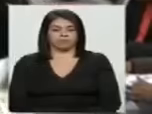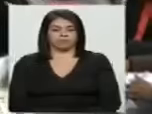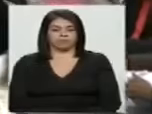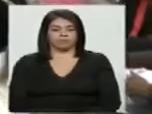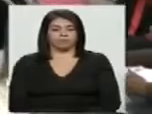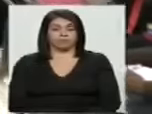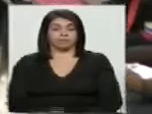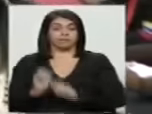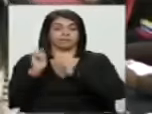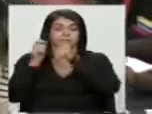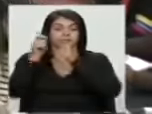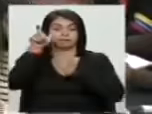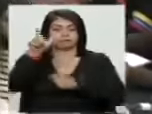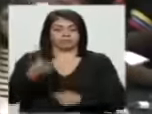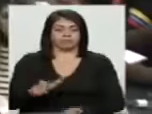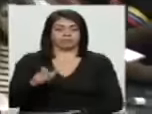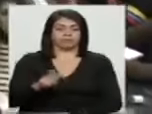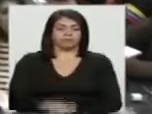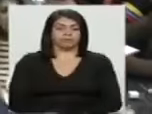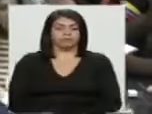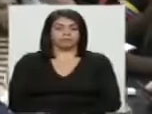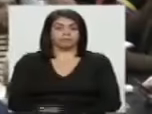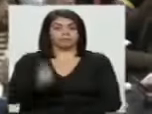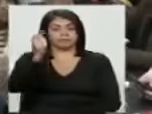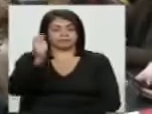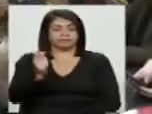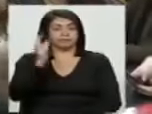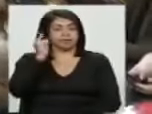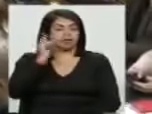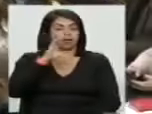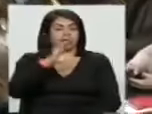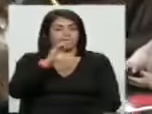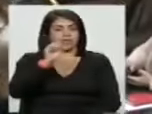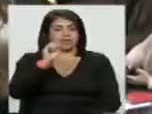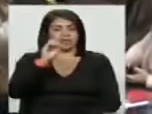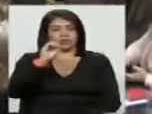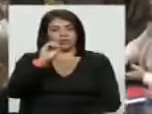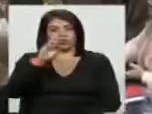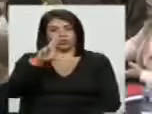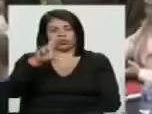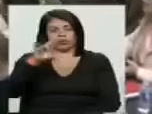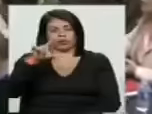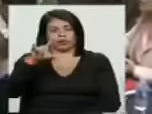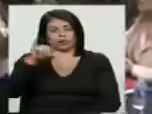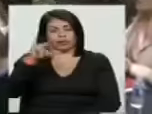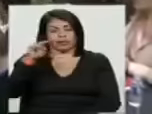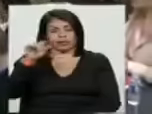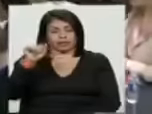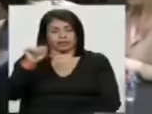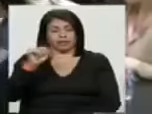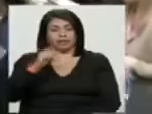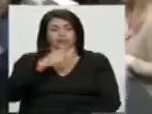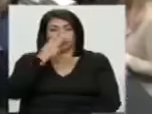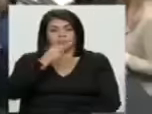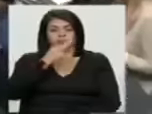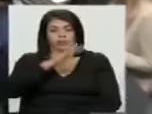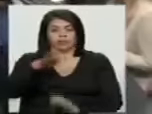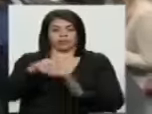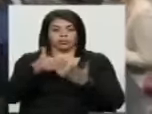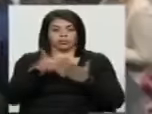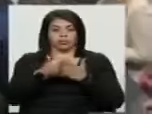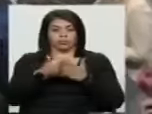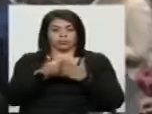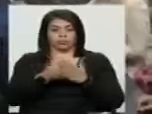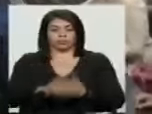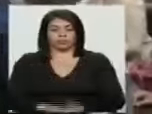Voy a dejar en el derecho de palabra a la diputada Carolina García. Presidente, muy buenas tardes a todos y a todas.